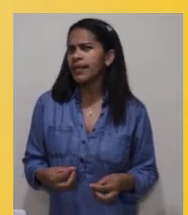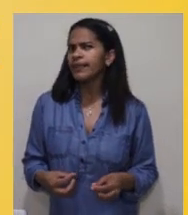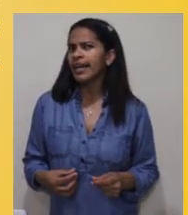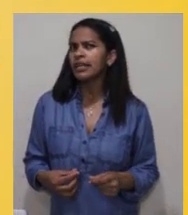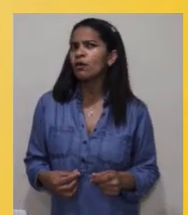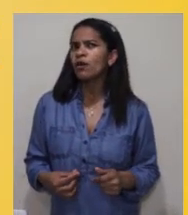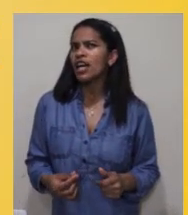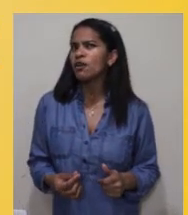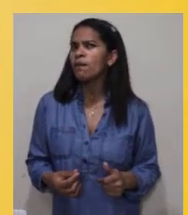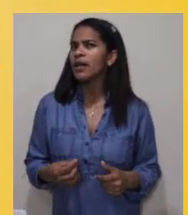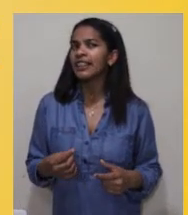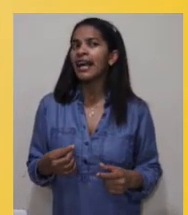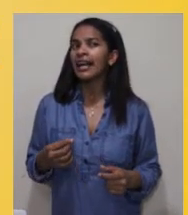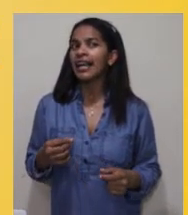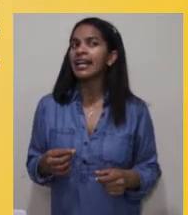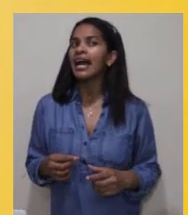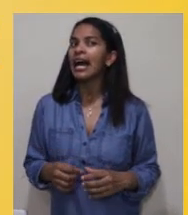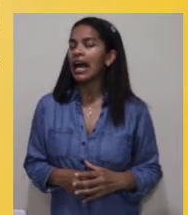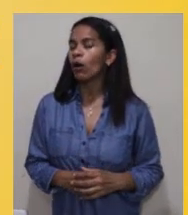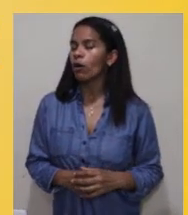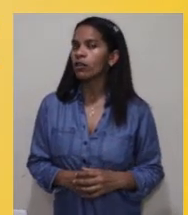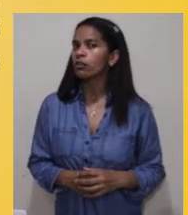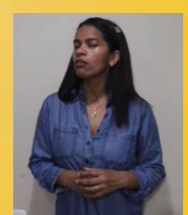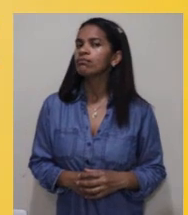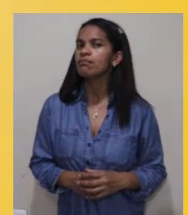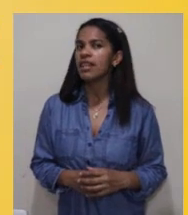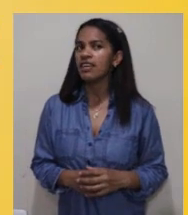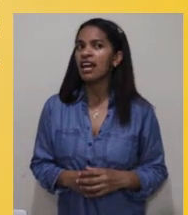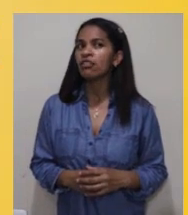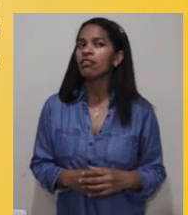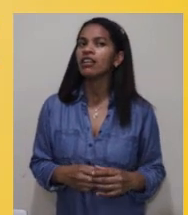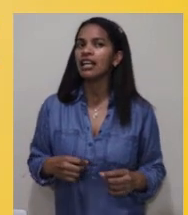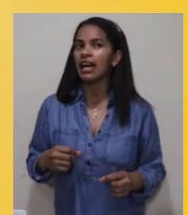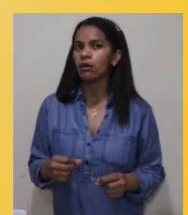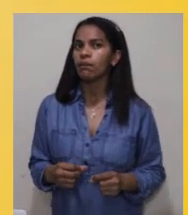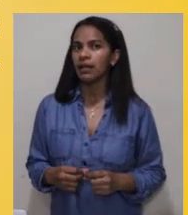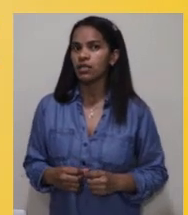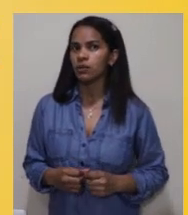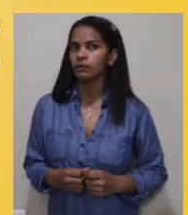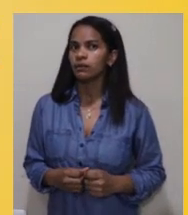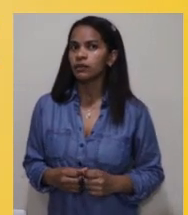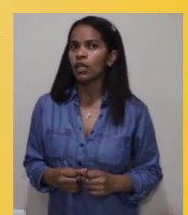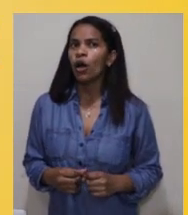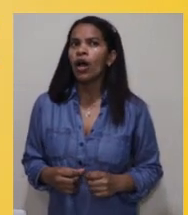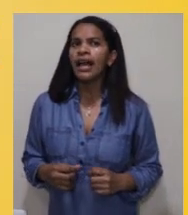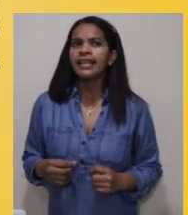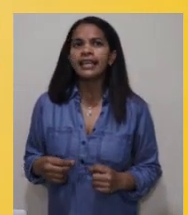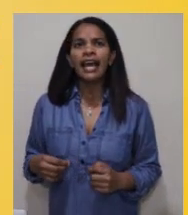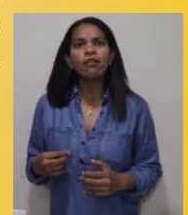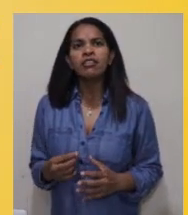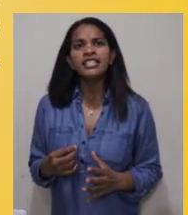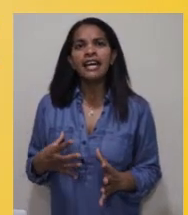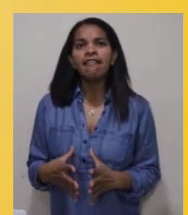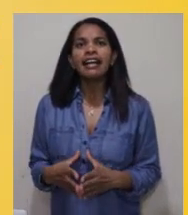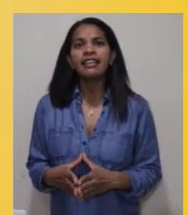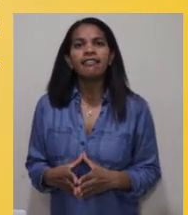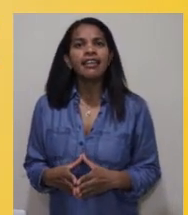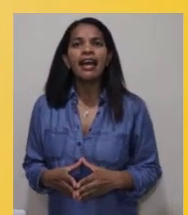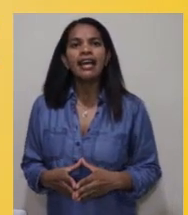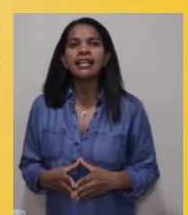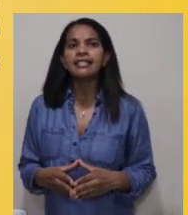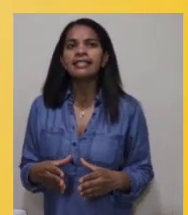poder emprender con ellos metas claras a corto, mediano y largo plazo. ¿Qué